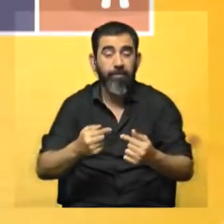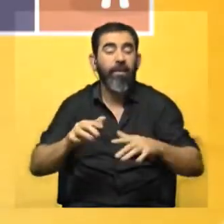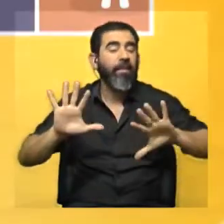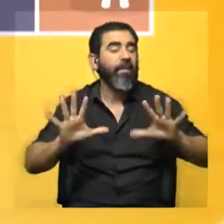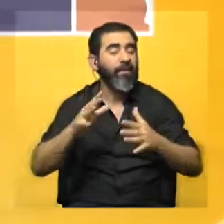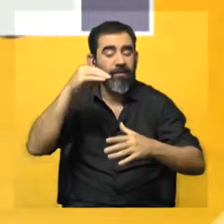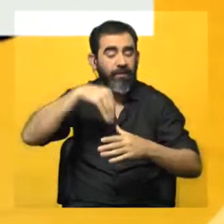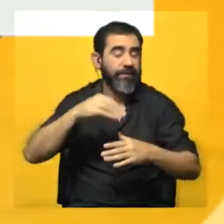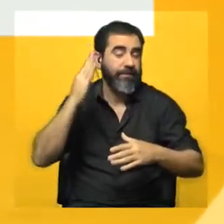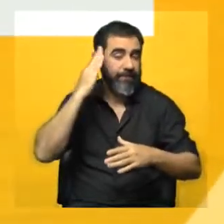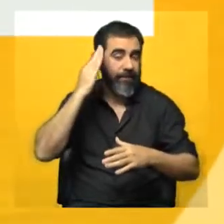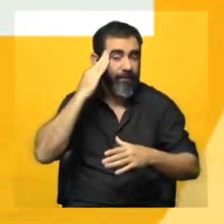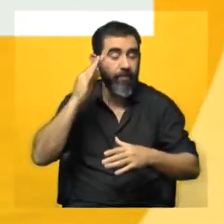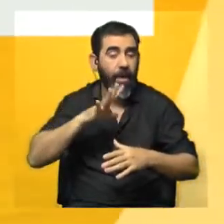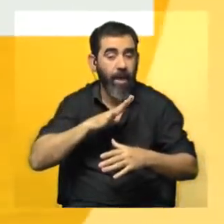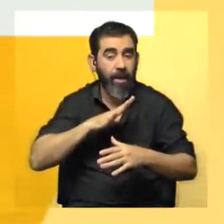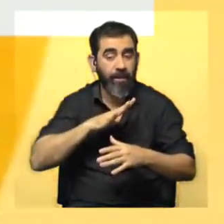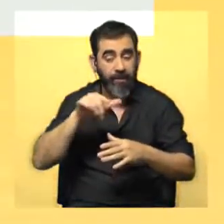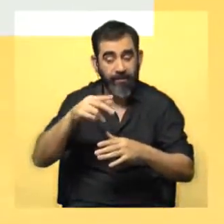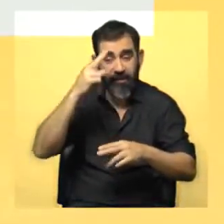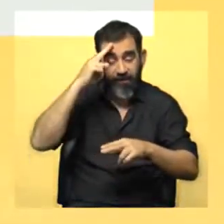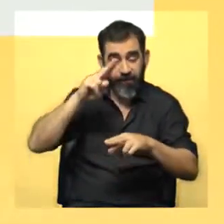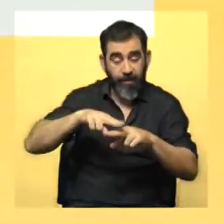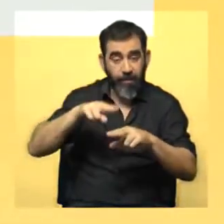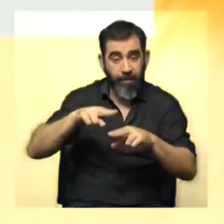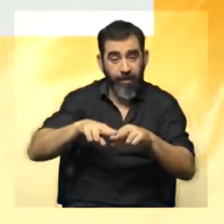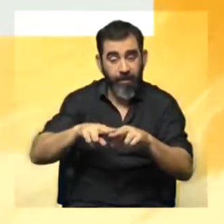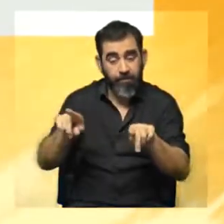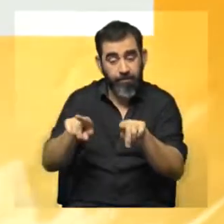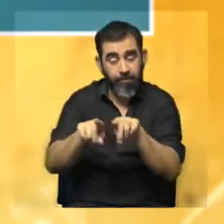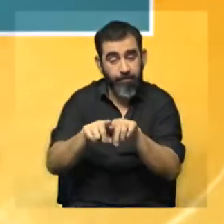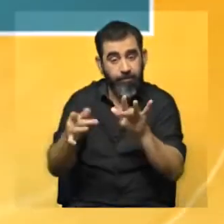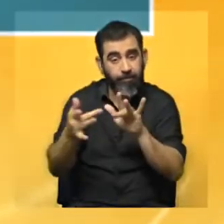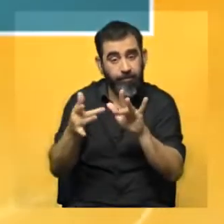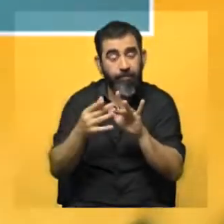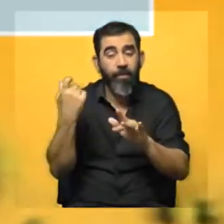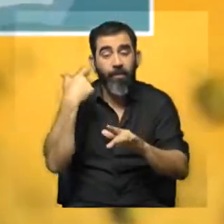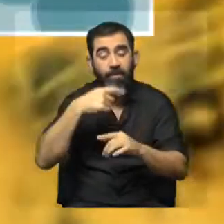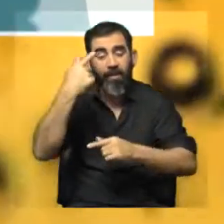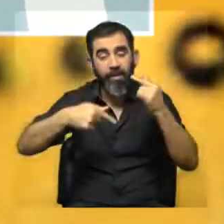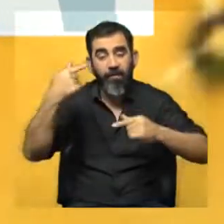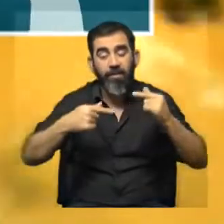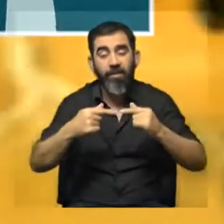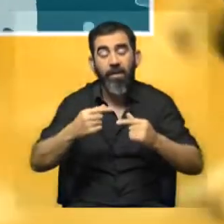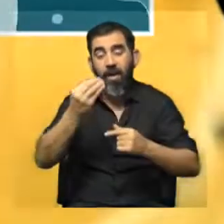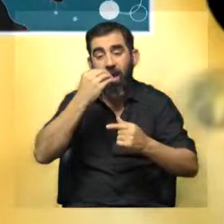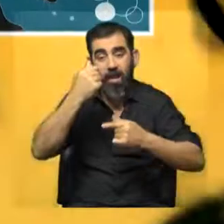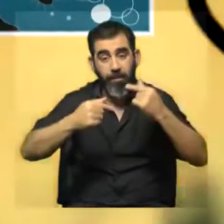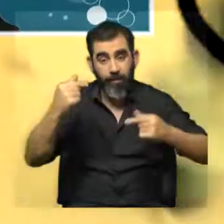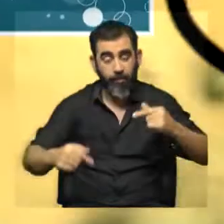pasa o lo que sabemos es que hay una asociación entre esa enfermedad y falta de diversidad en la microbiota.